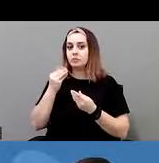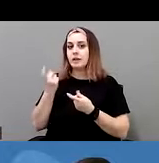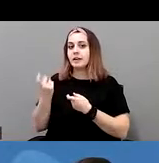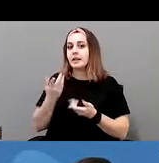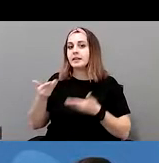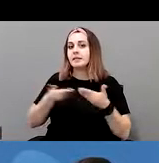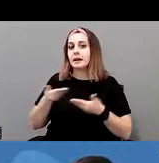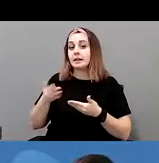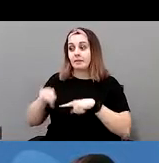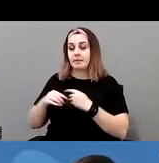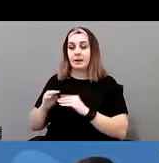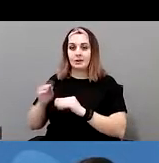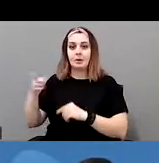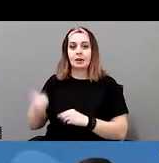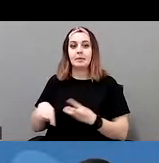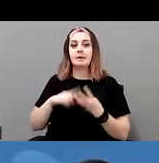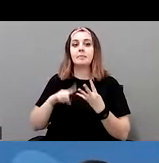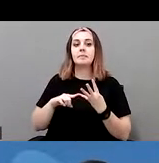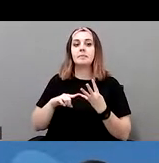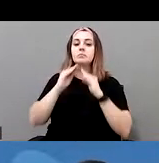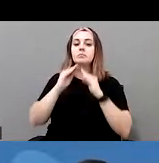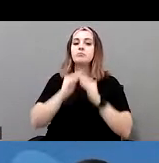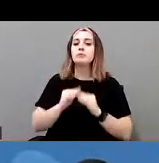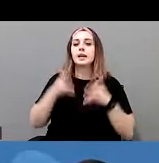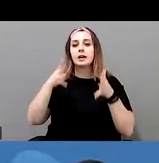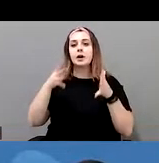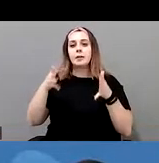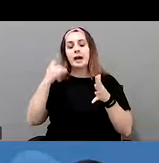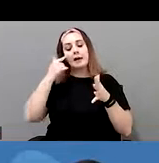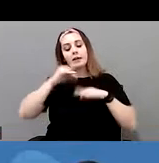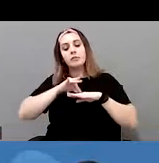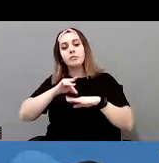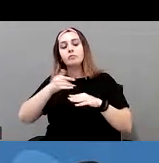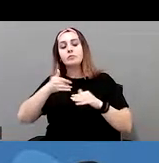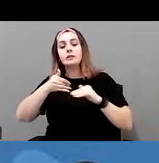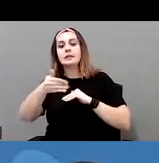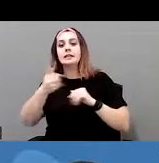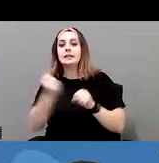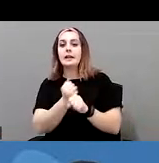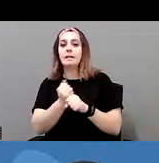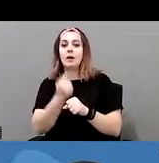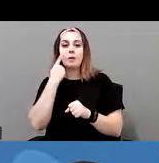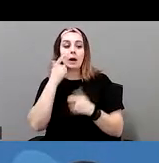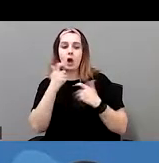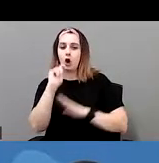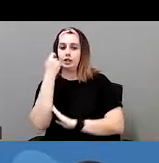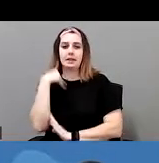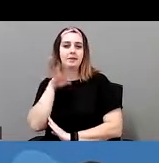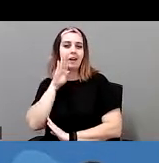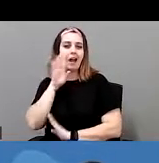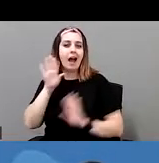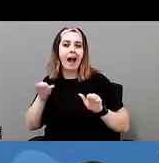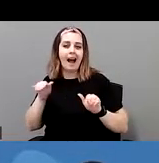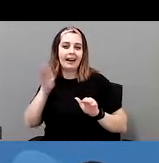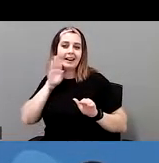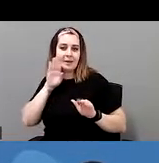sus familias, y elaborar recomendaciones y líneas futuras de trabajo para conseguir esta parte, ¿no?, que menos comentaba Ángeles y que